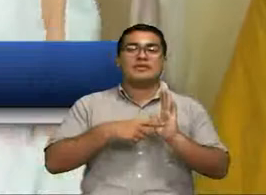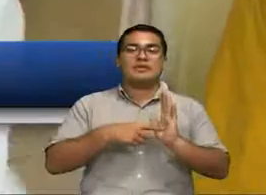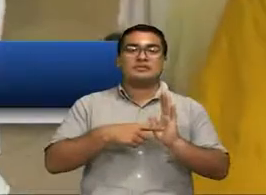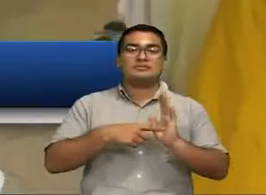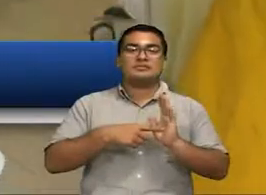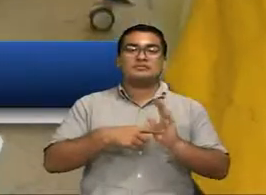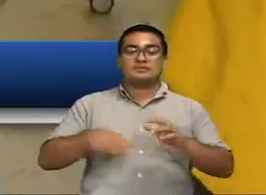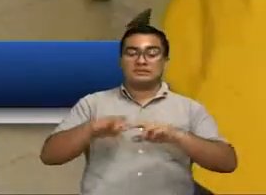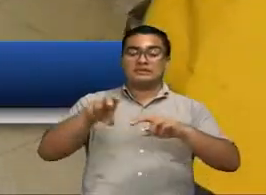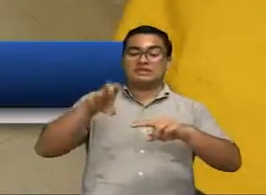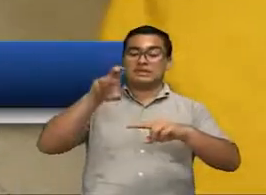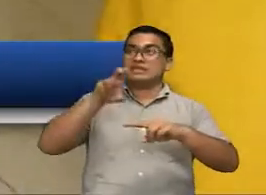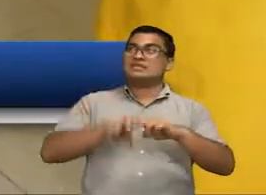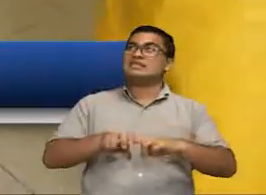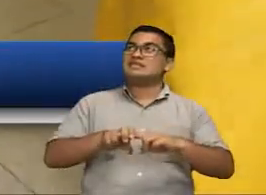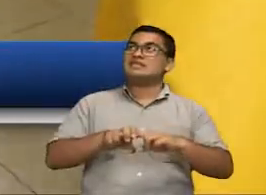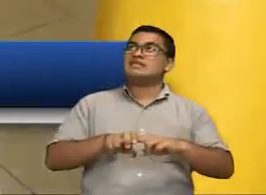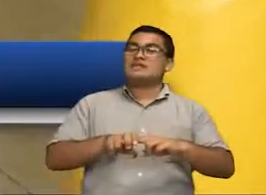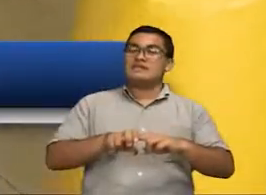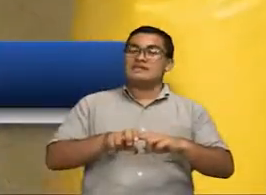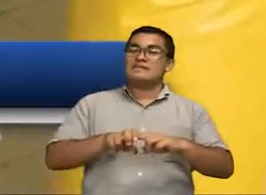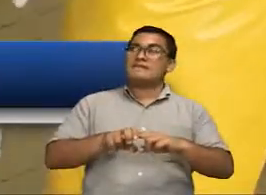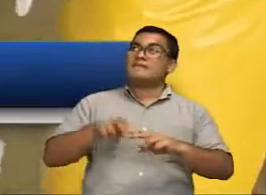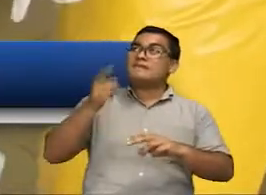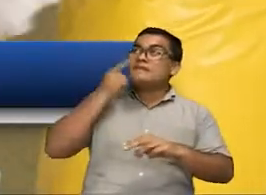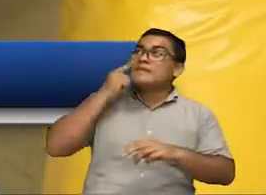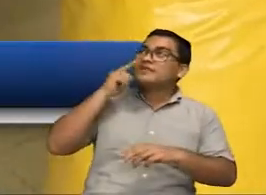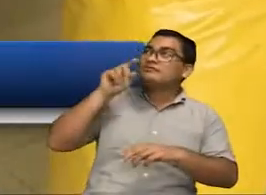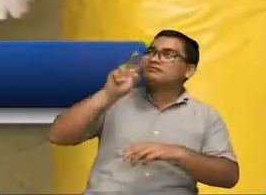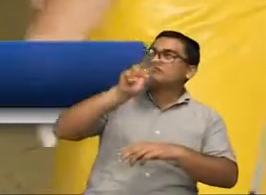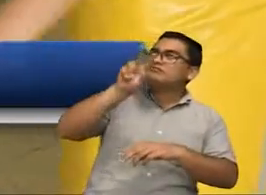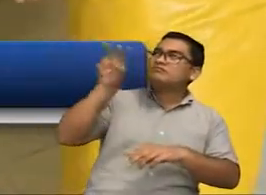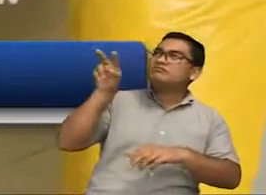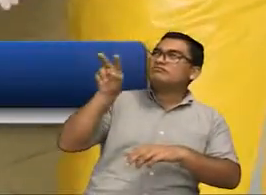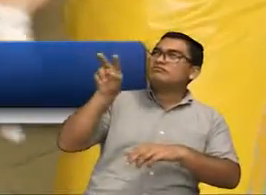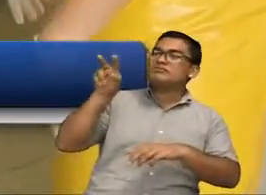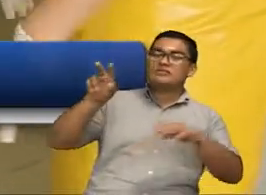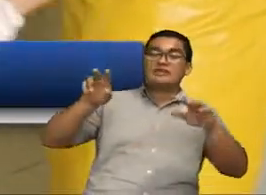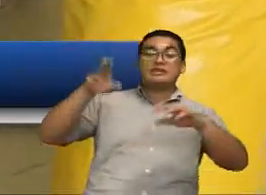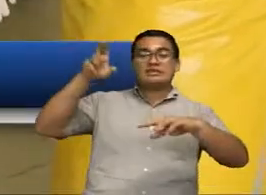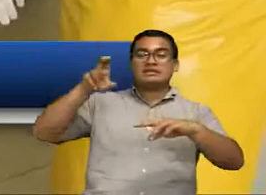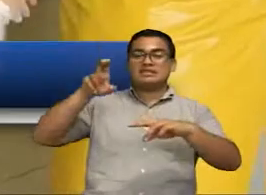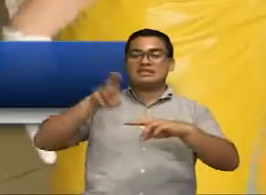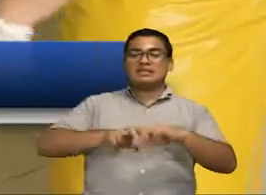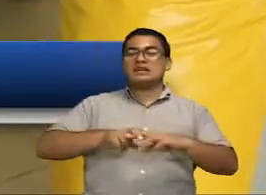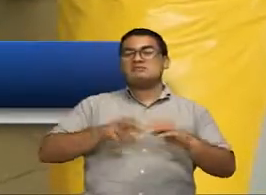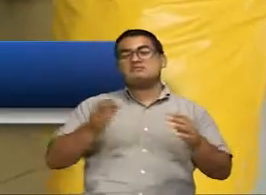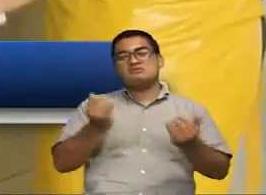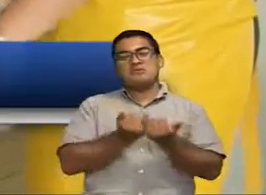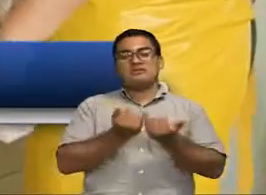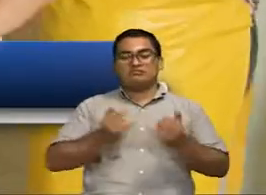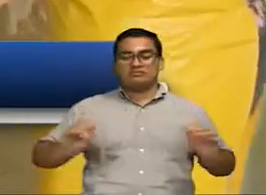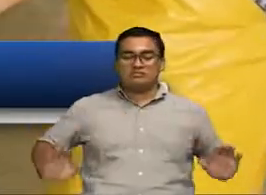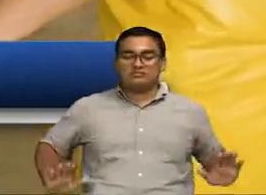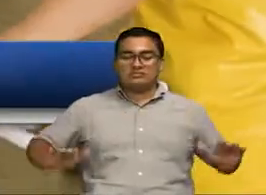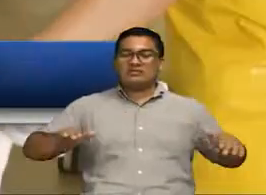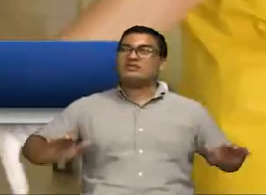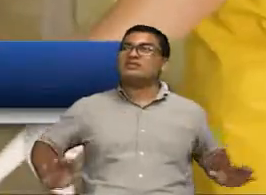la silla. Entonces, si esa silla, ustedes la miran, es una silla de ruedas, pero hay un